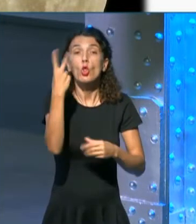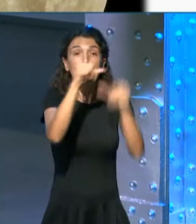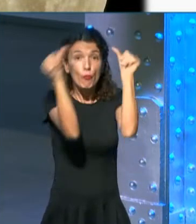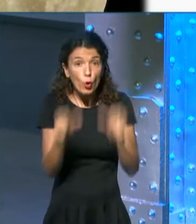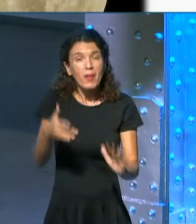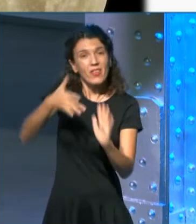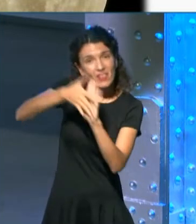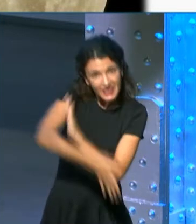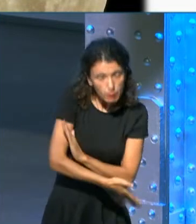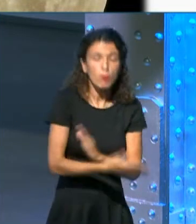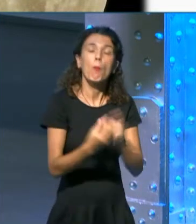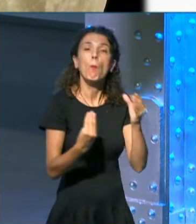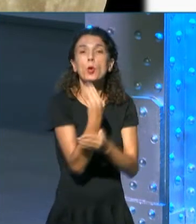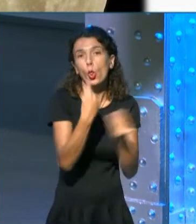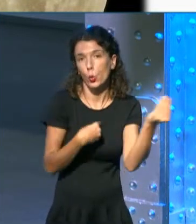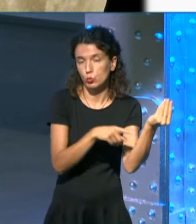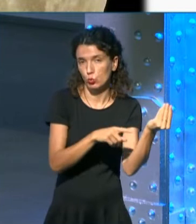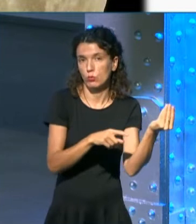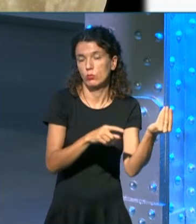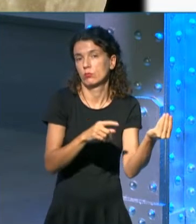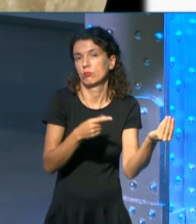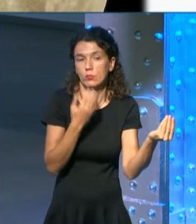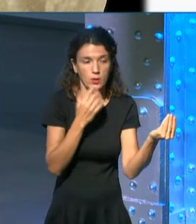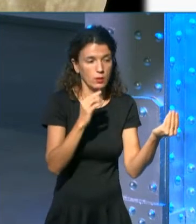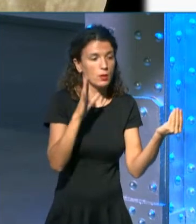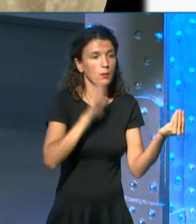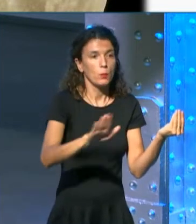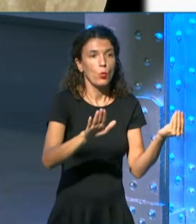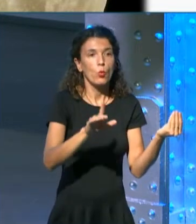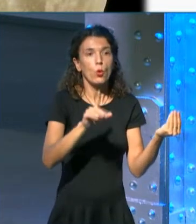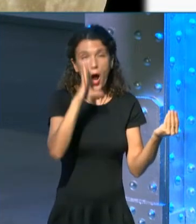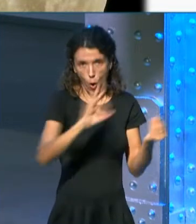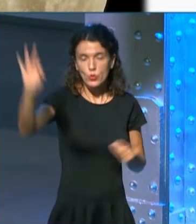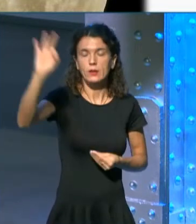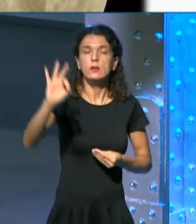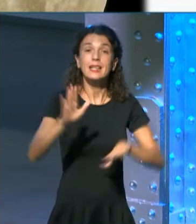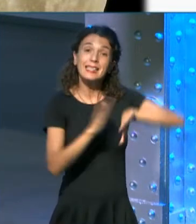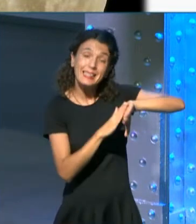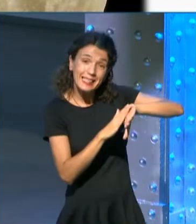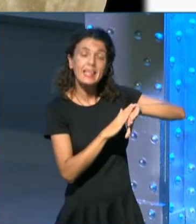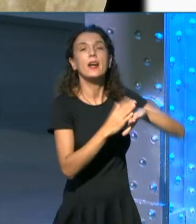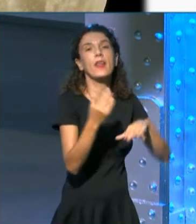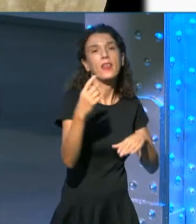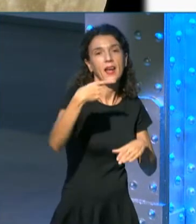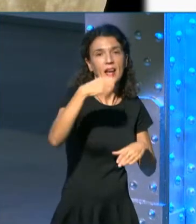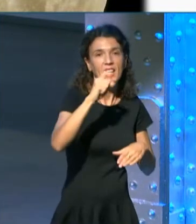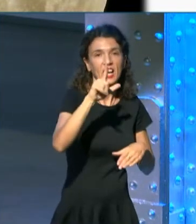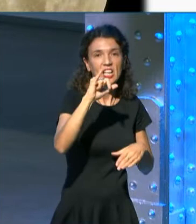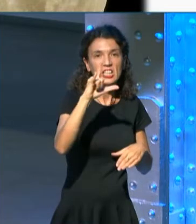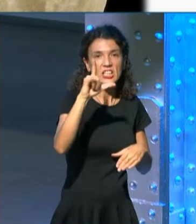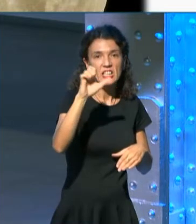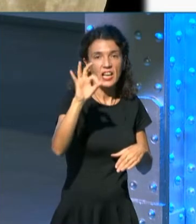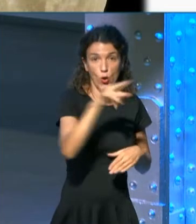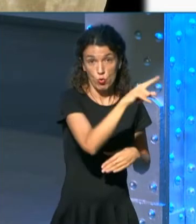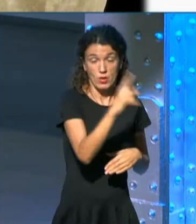de definir un mismo producto. Vamos a llamar el producto Luna. Lo que tenéis a vuestra izquierda es un dibujo de Galileo Galilei. Lo que tenéis a vuestra derecha es